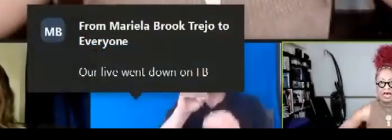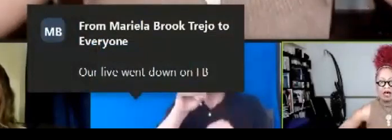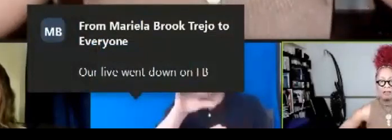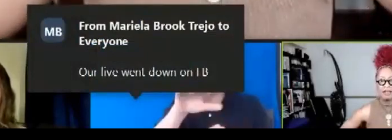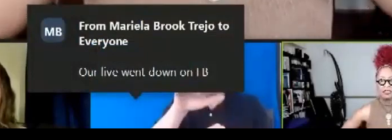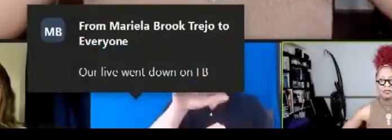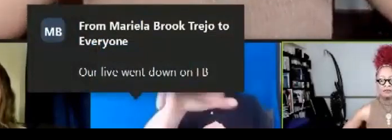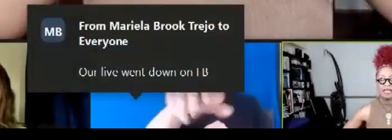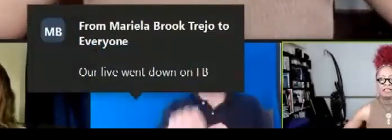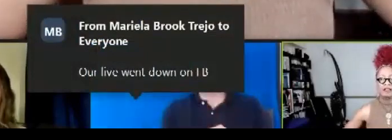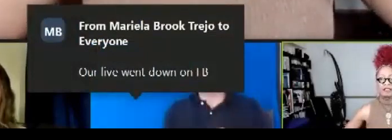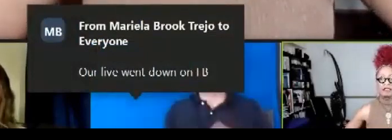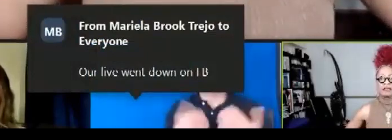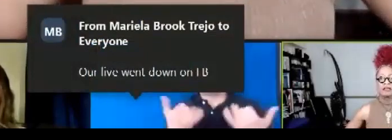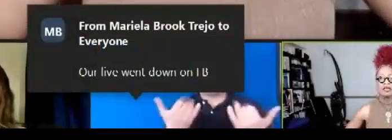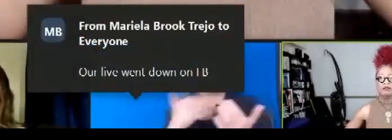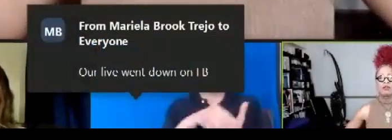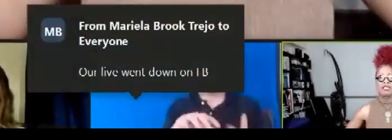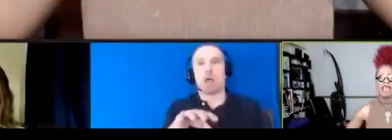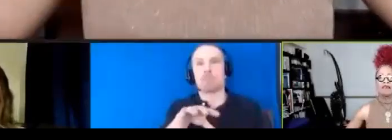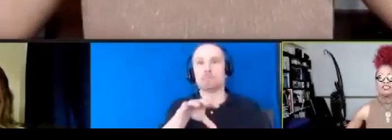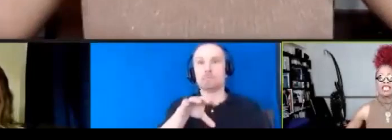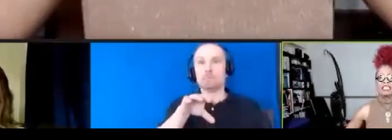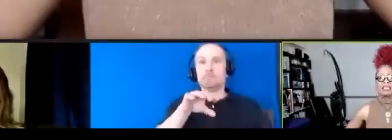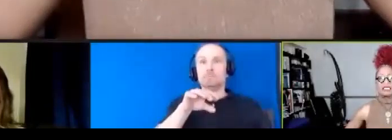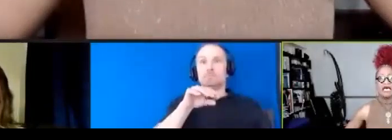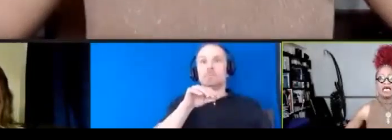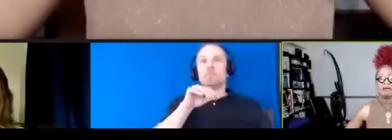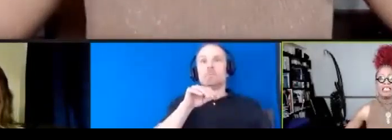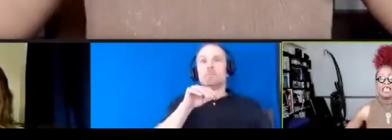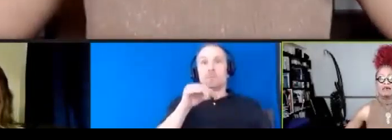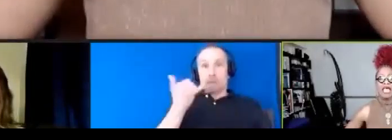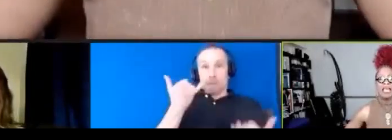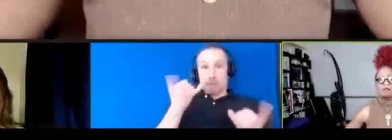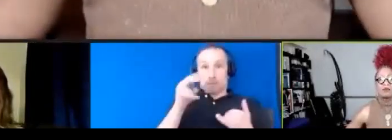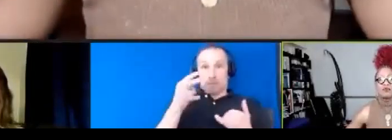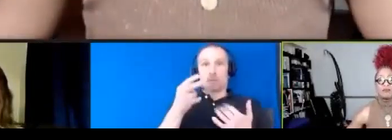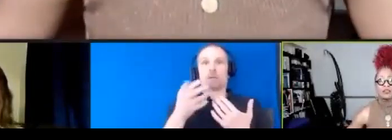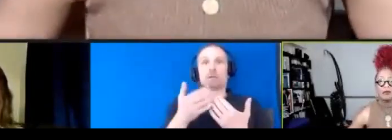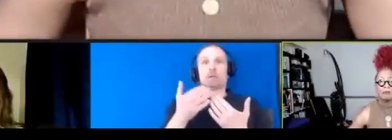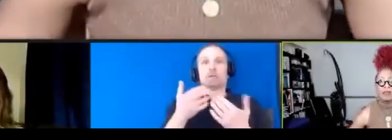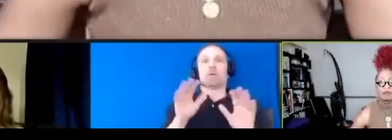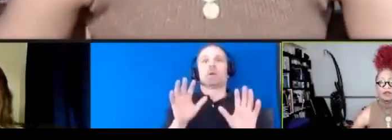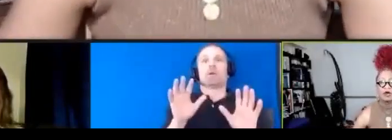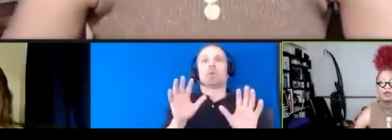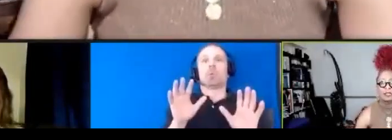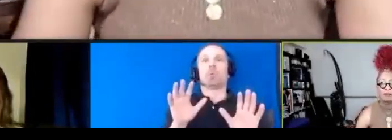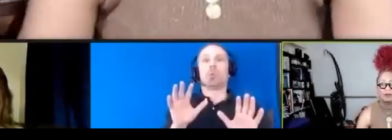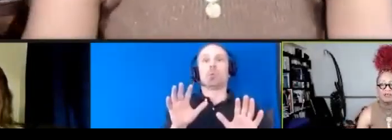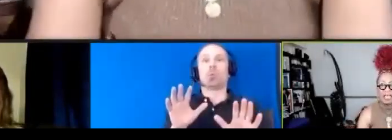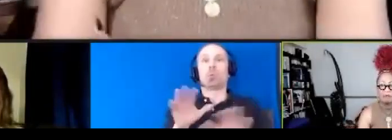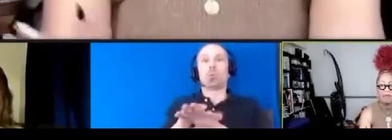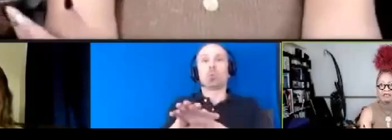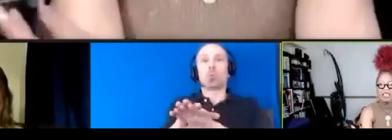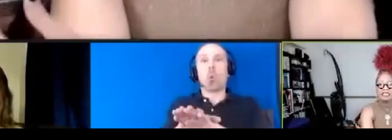suavemente y vamos a mover con nuestro alimento abre sus brazos como si fueran